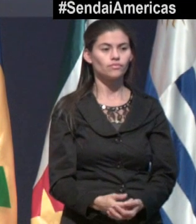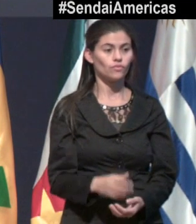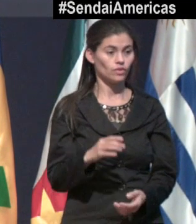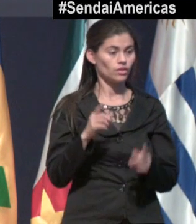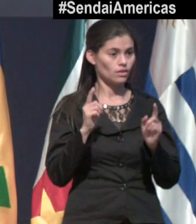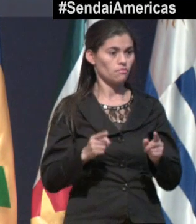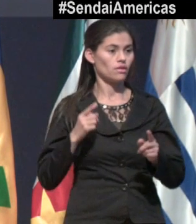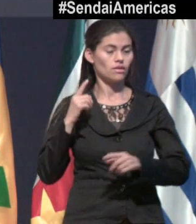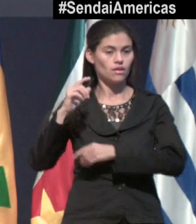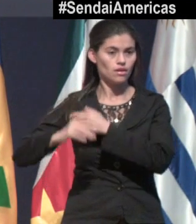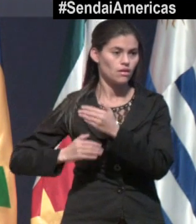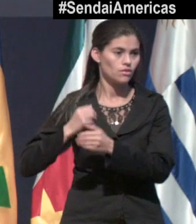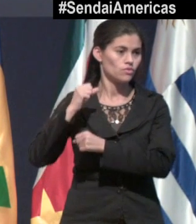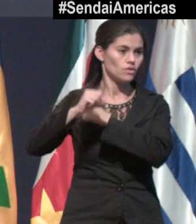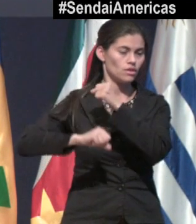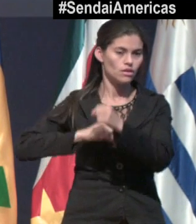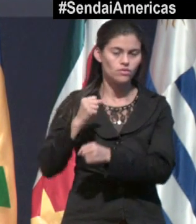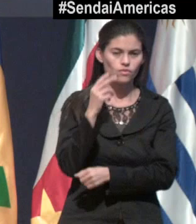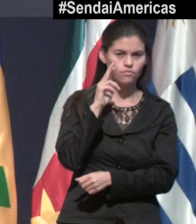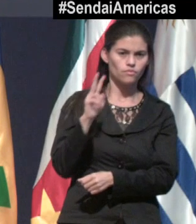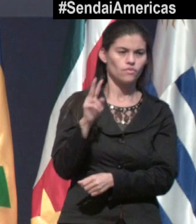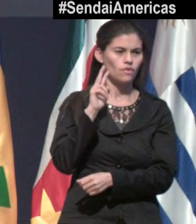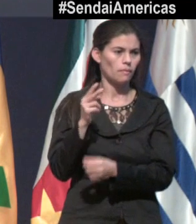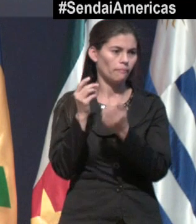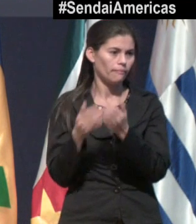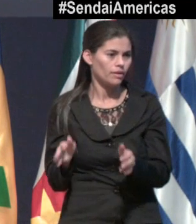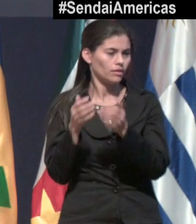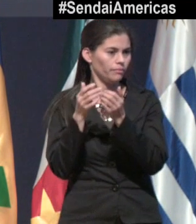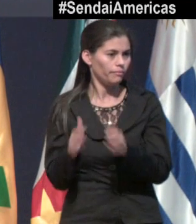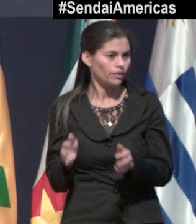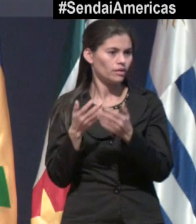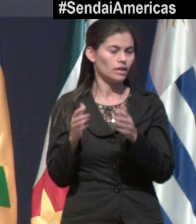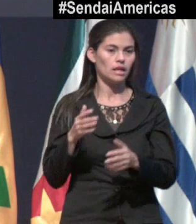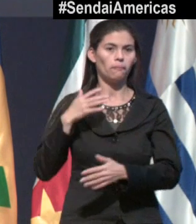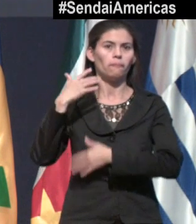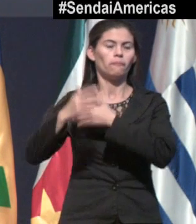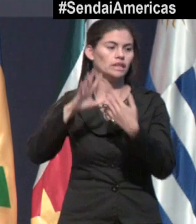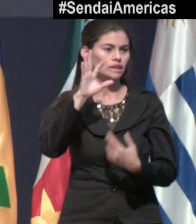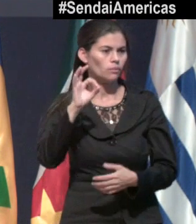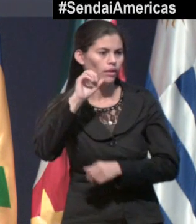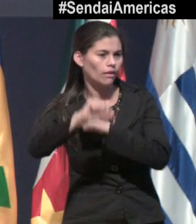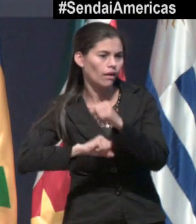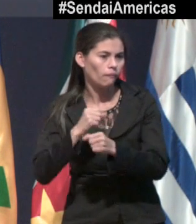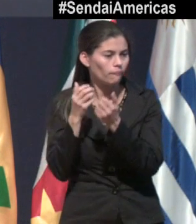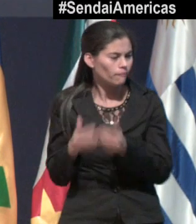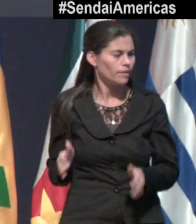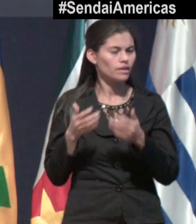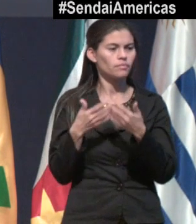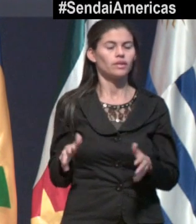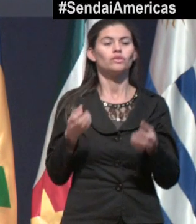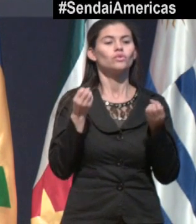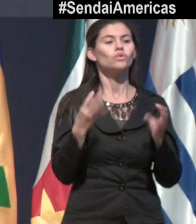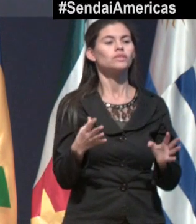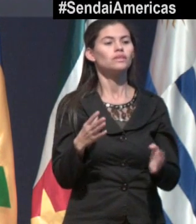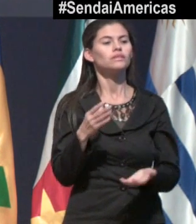mismo todos los años, podemos tener años sin PEDERs y después 50 años de PEDERs en un año. Entonces